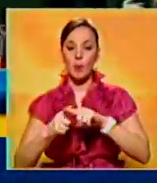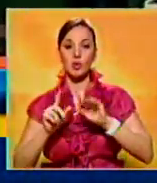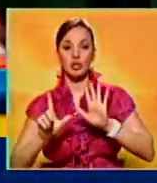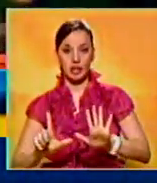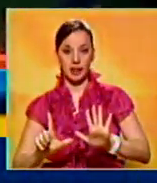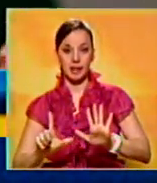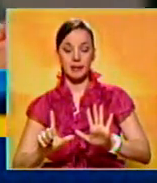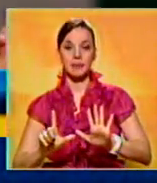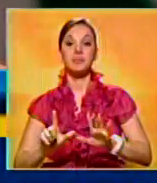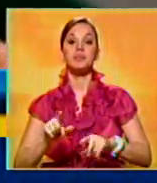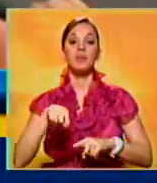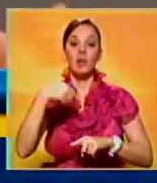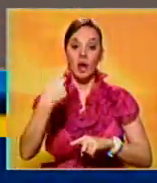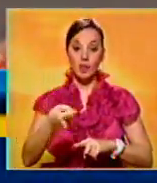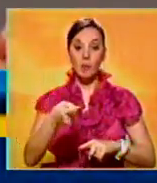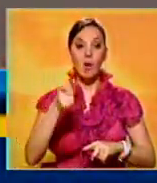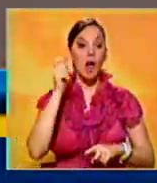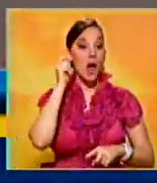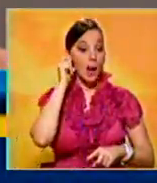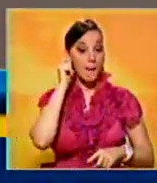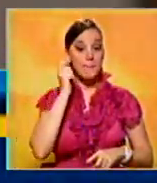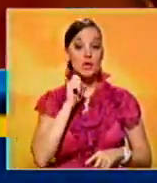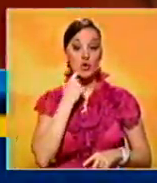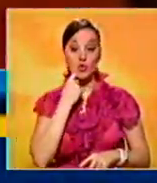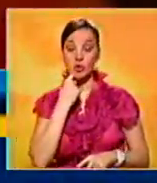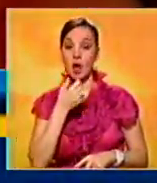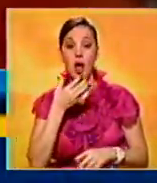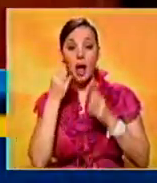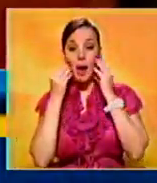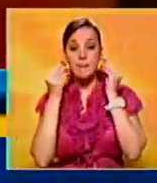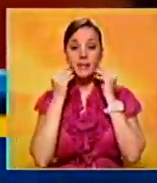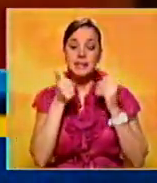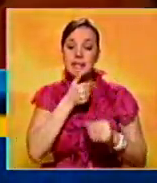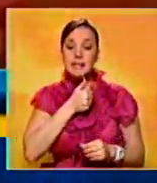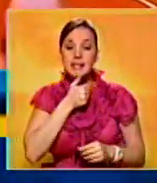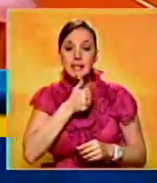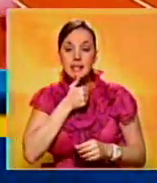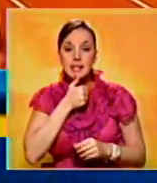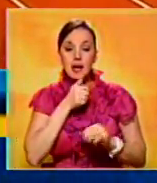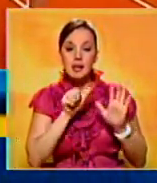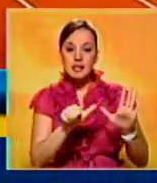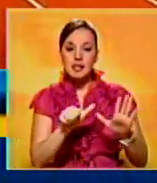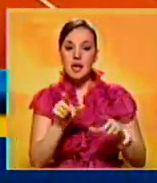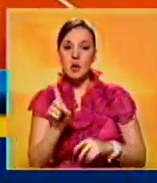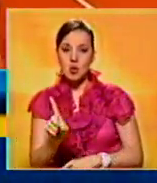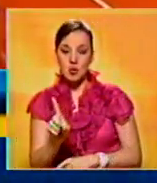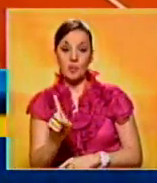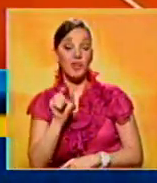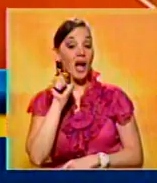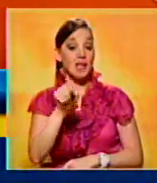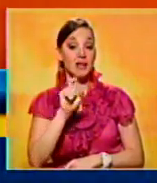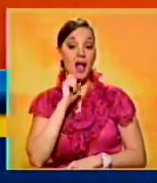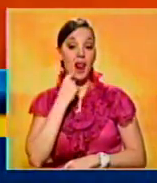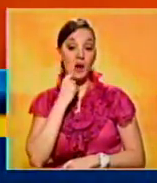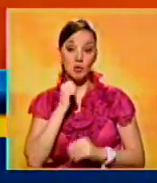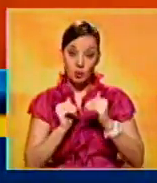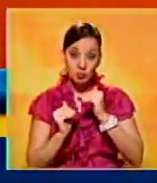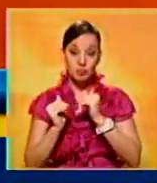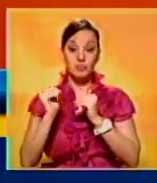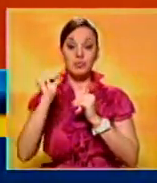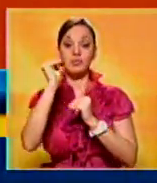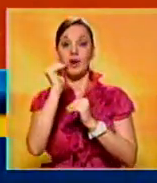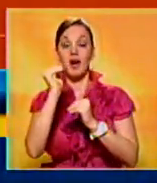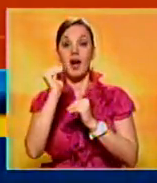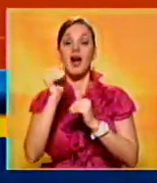María Sharapova sacó a lucir toda su experiencia y resistencia para imponerse 6-1. De esta manera, la rusa avanzó a la ronda semifinal